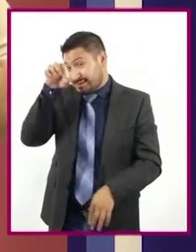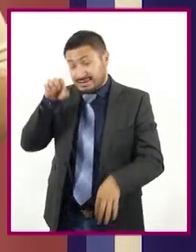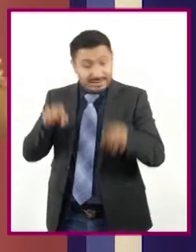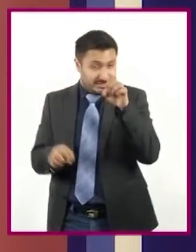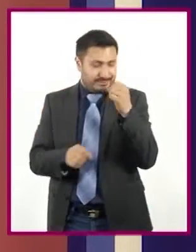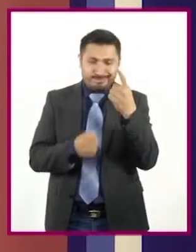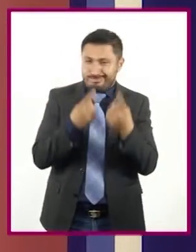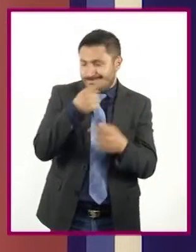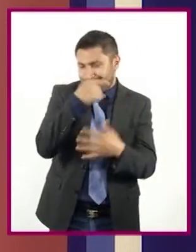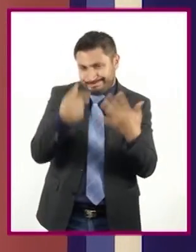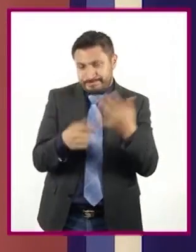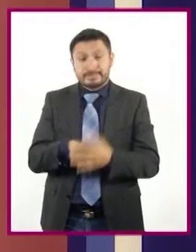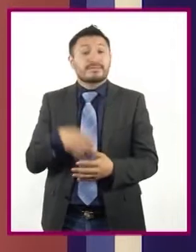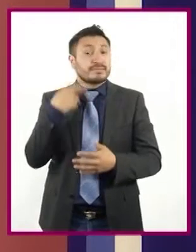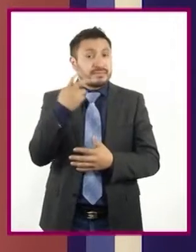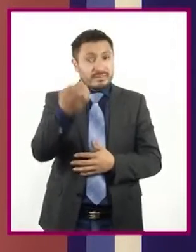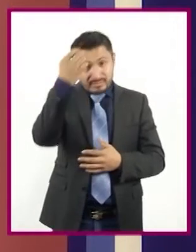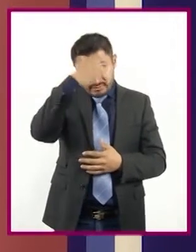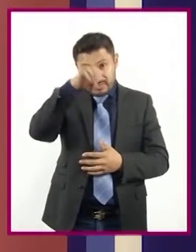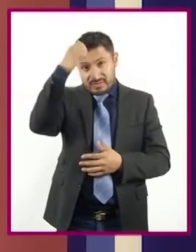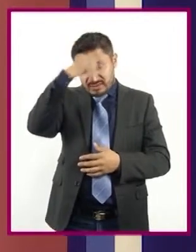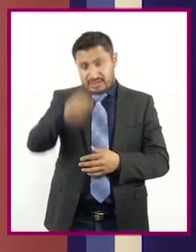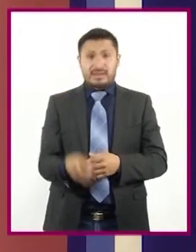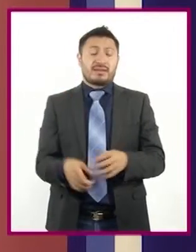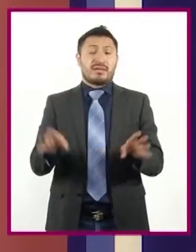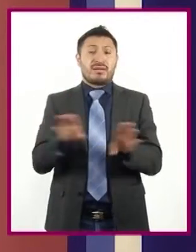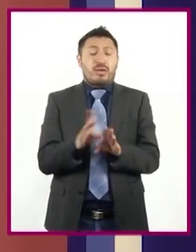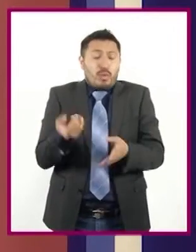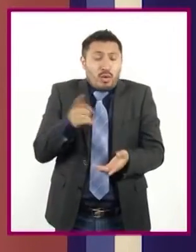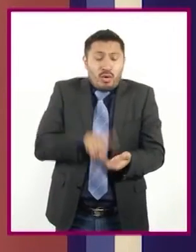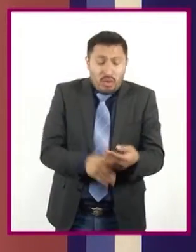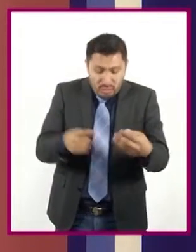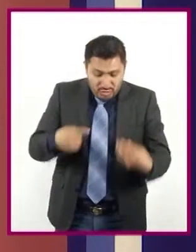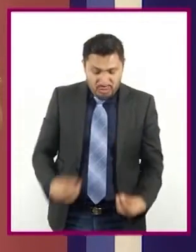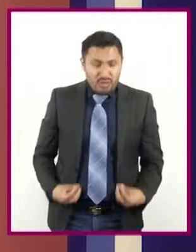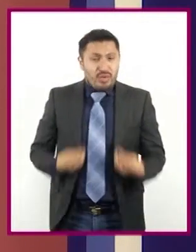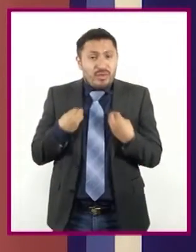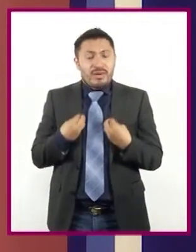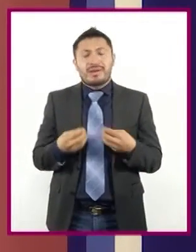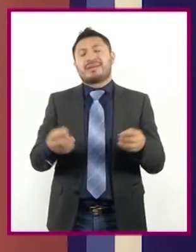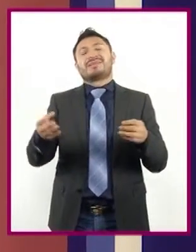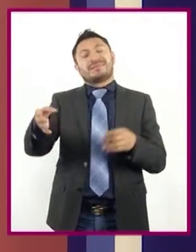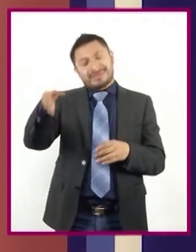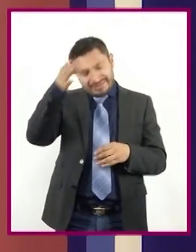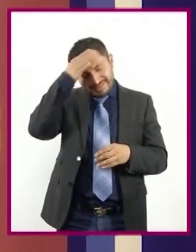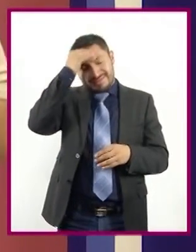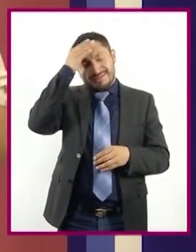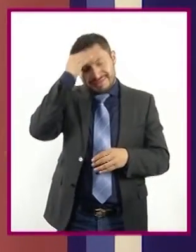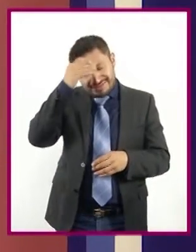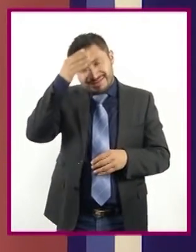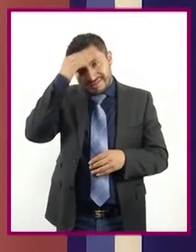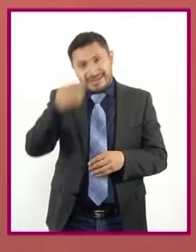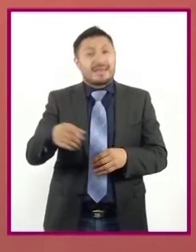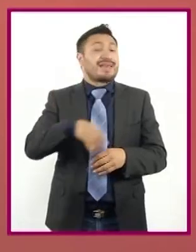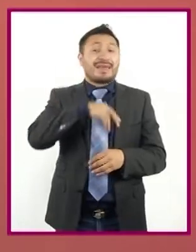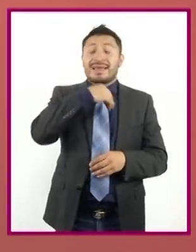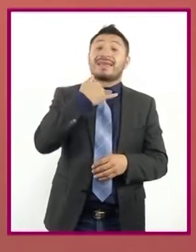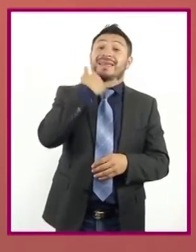algunos. Estas experiencias dejarán en nuestra vida una enseñanza y evitarán que nos equivoquemos